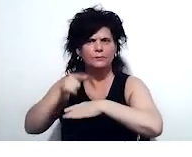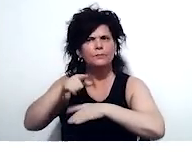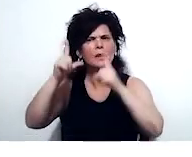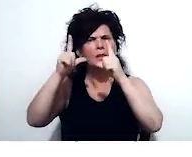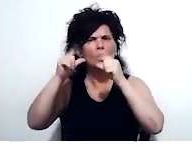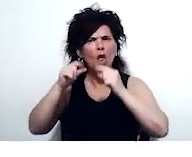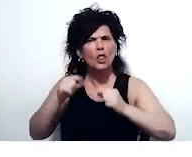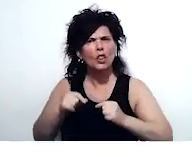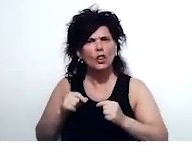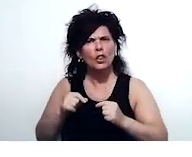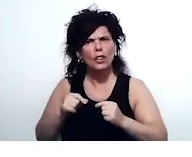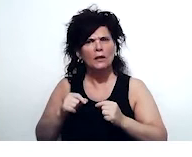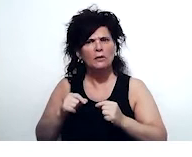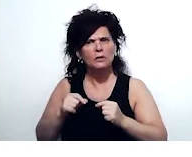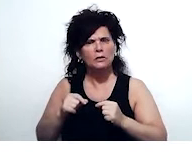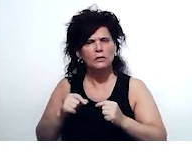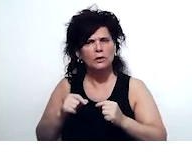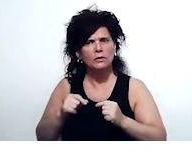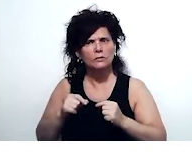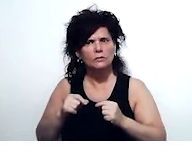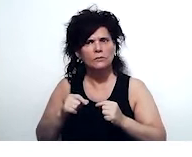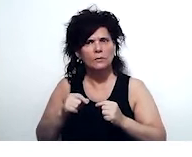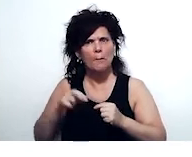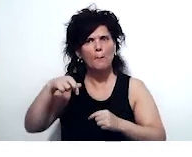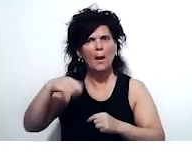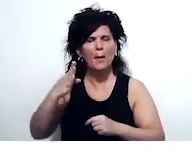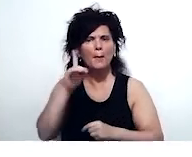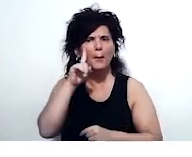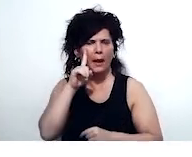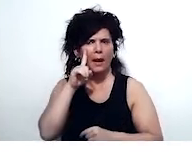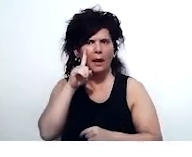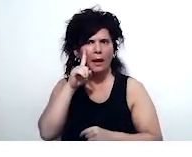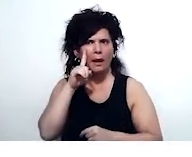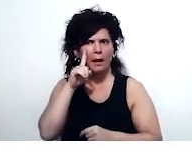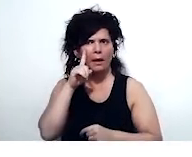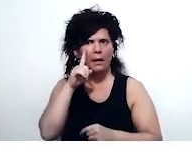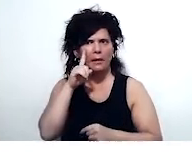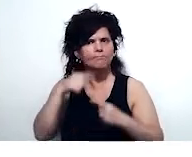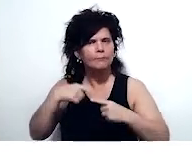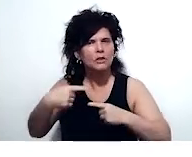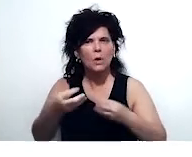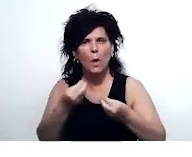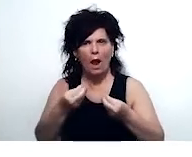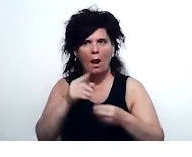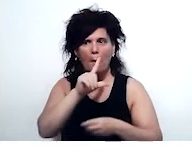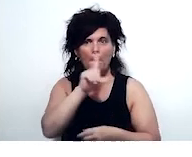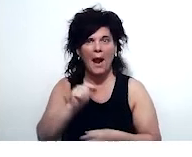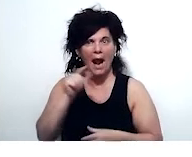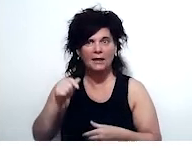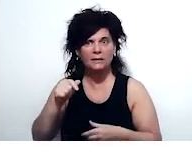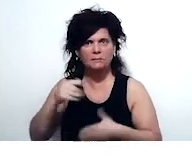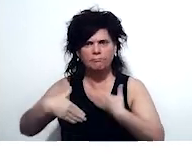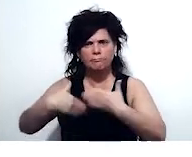¿Cuáles son estos datos del incremento en el Producto Bruto Interno, o también llamado PBI? En países